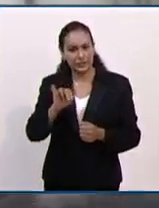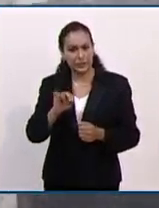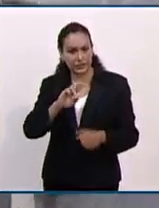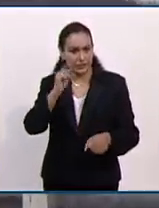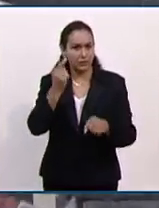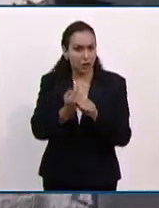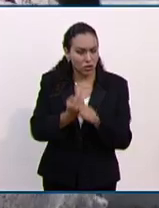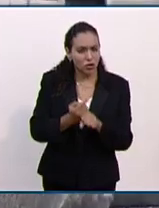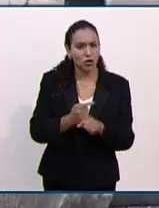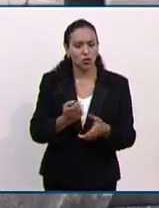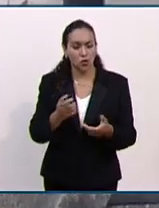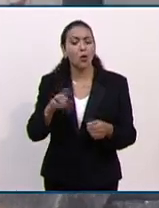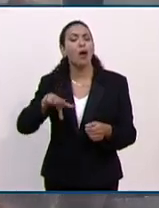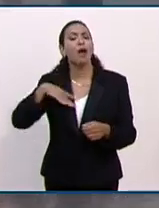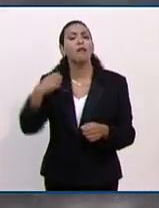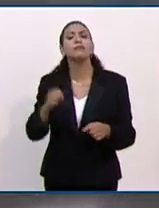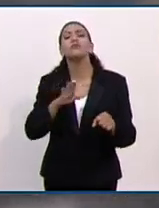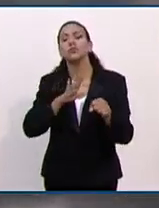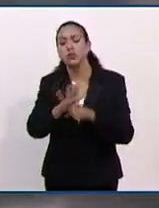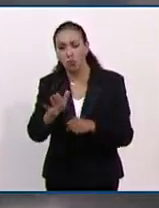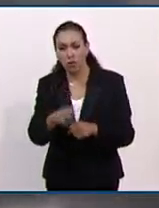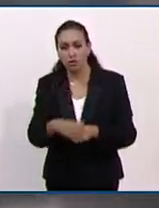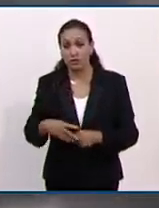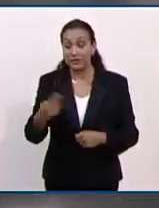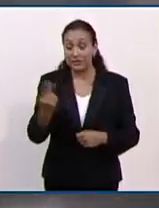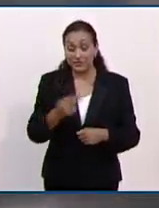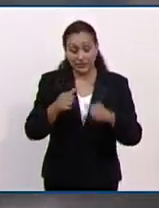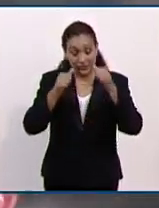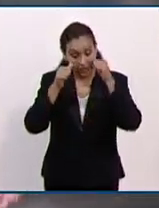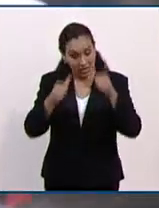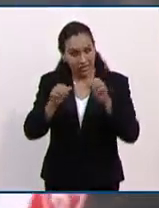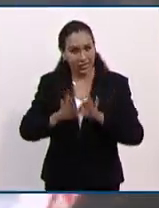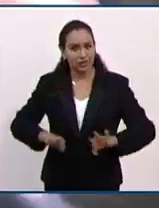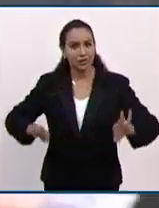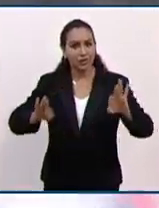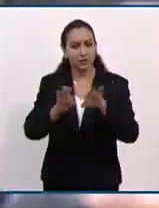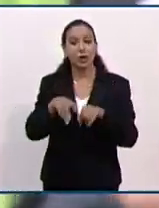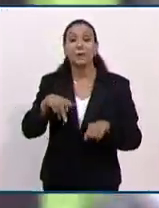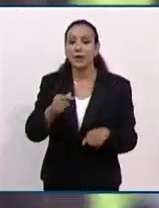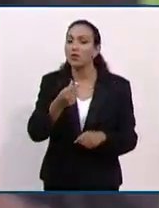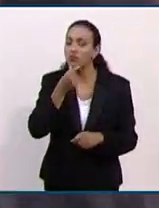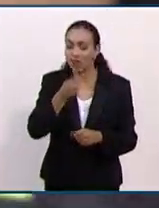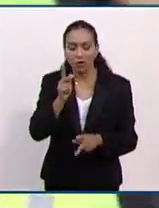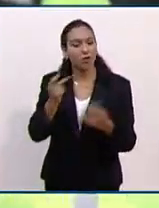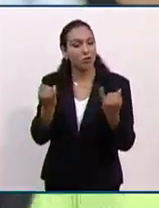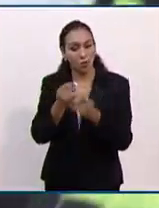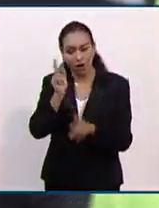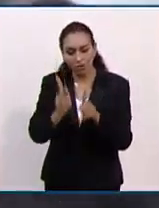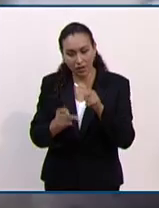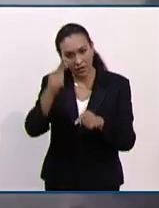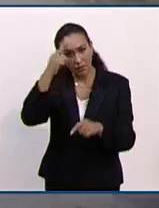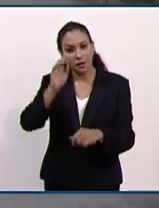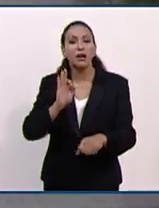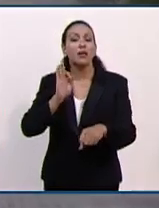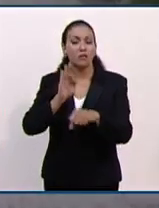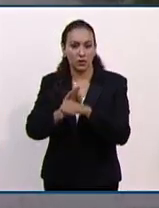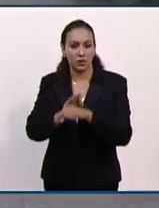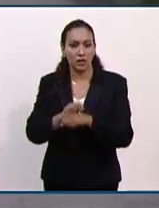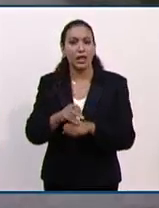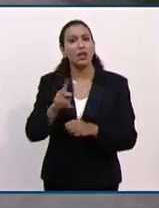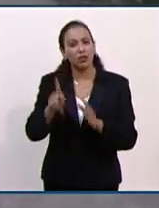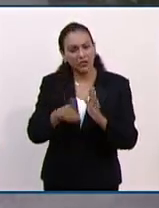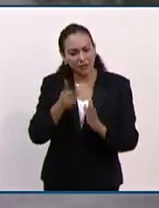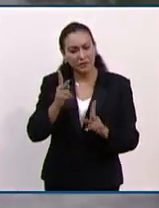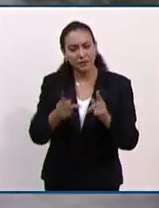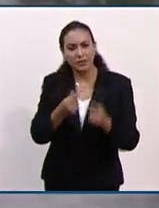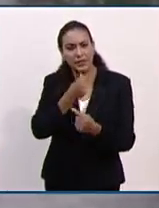puede ser necesaria, pero no puede hacerse contra su voluntad y evitar toda conducta que pueda revictimizarla.